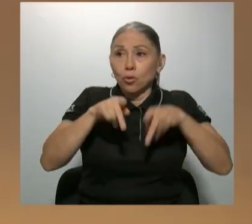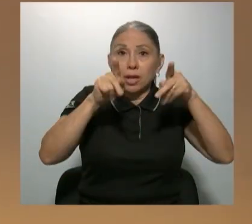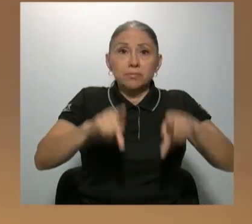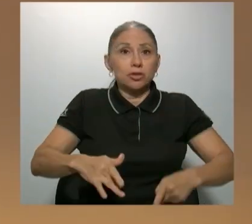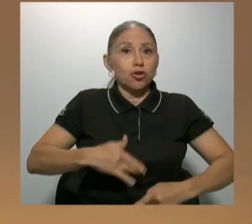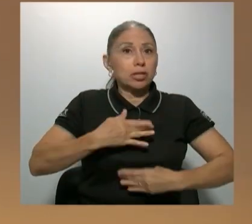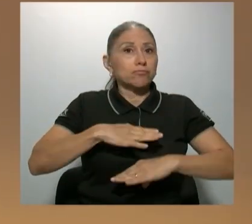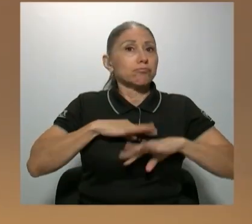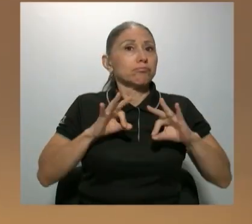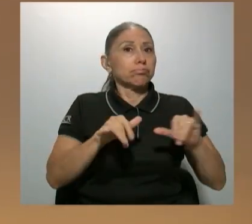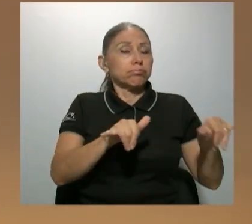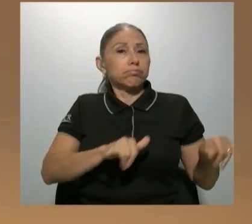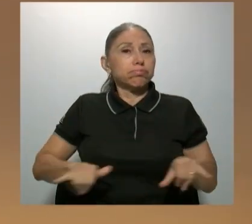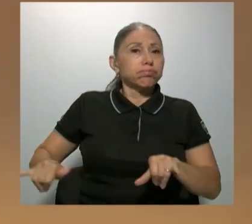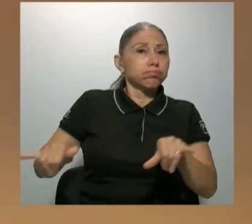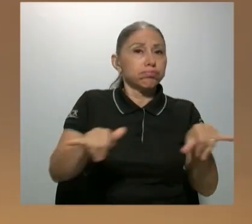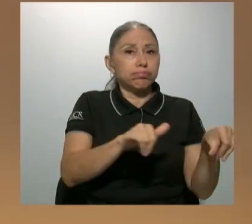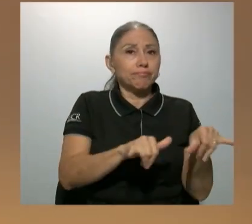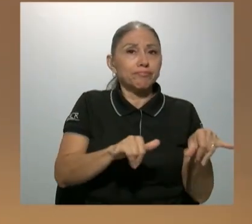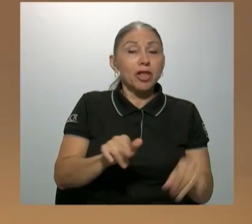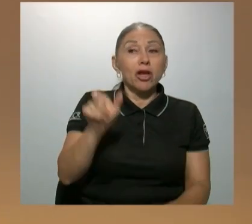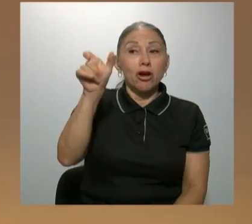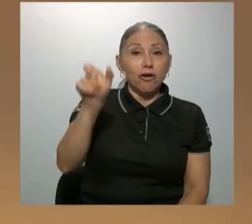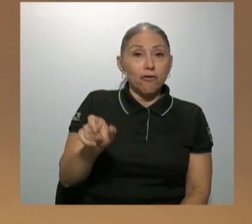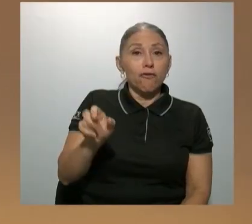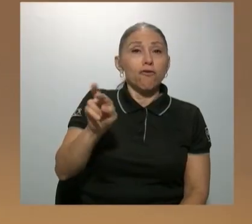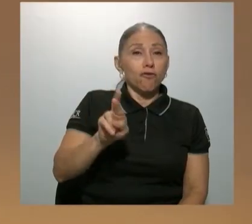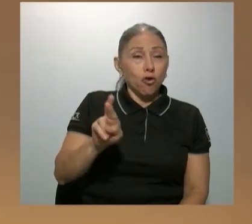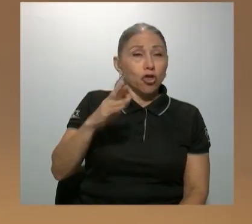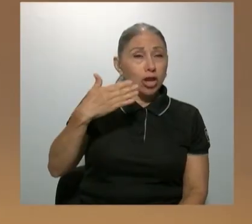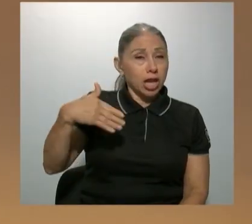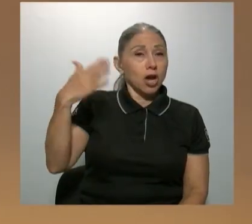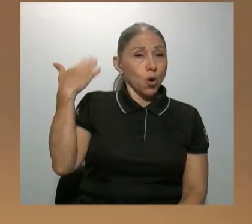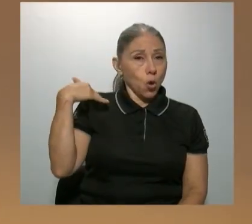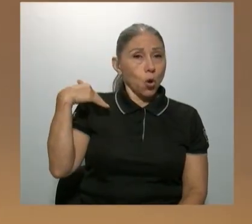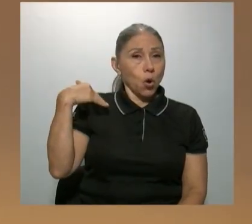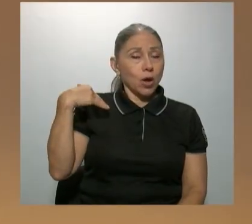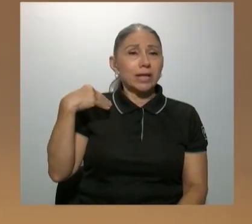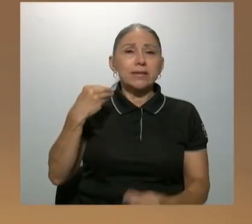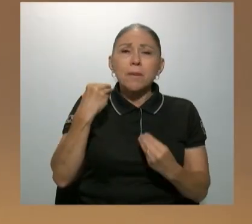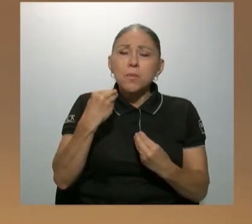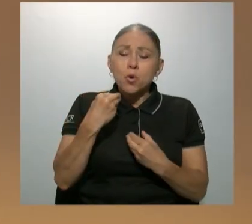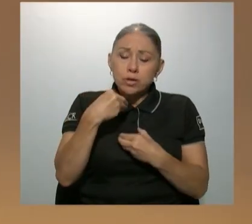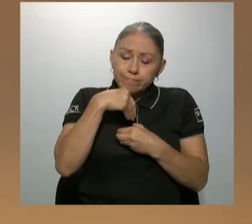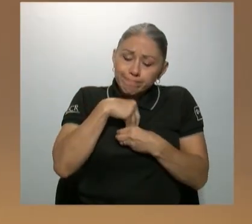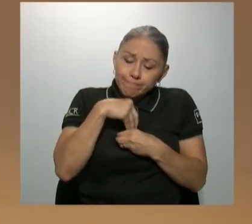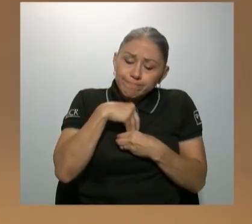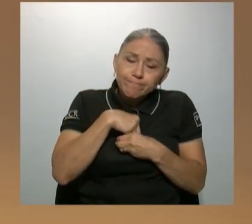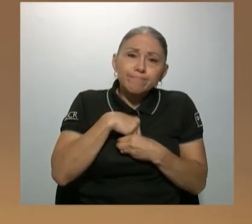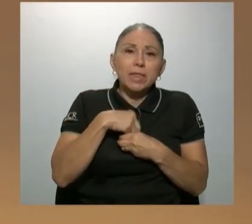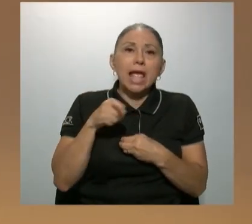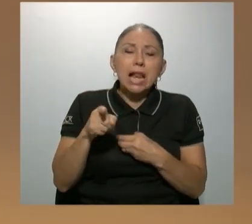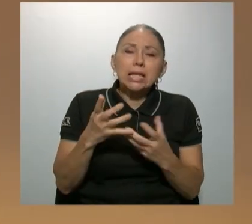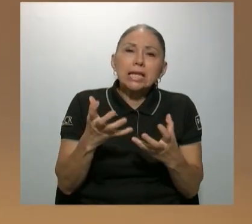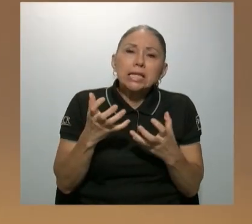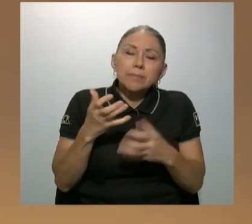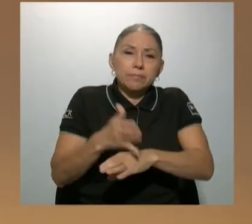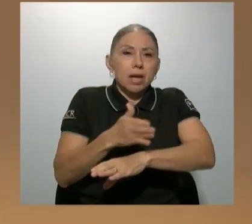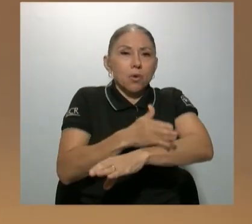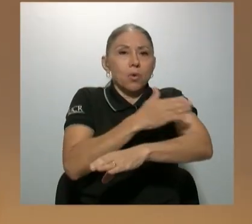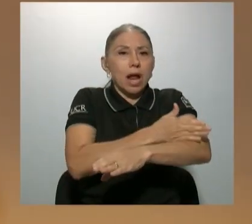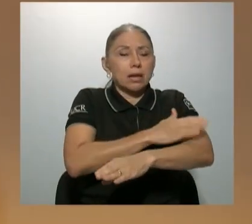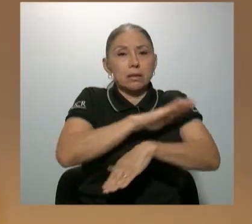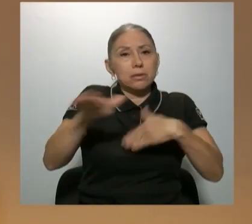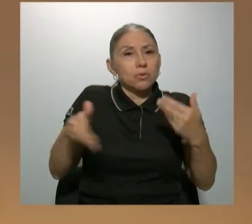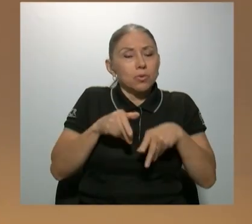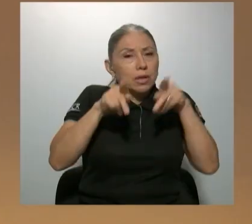Y Rodrigo estaba totalmente imbuido de ese afán de mejorar el bien